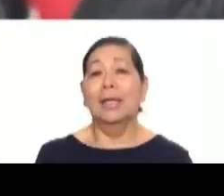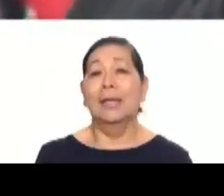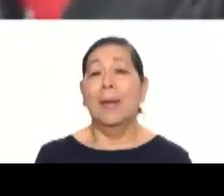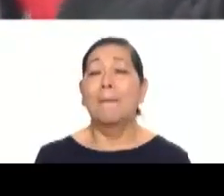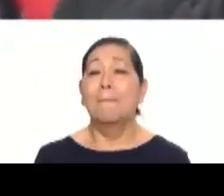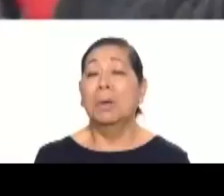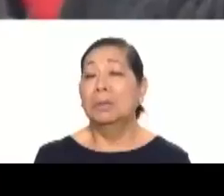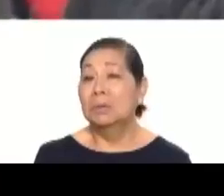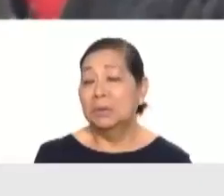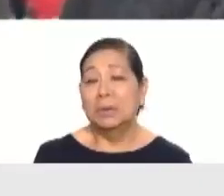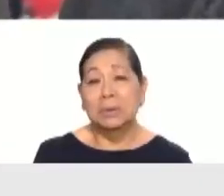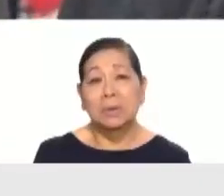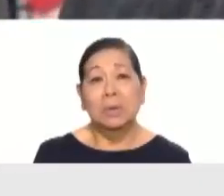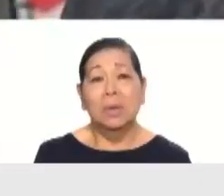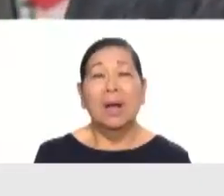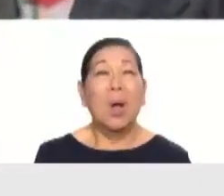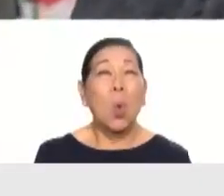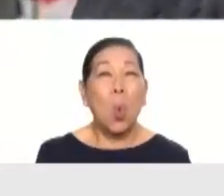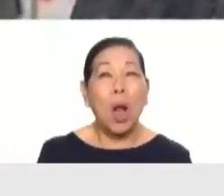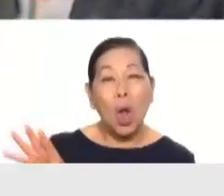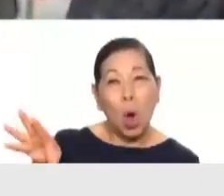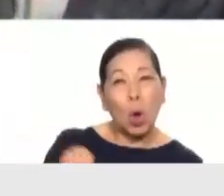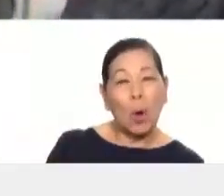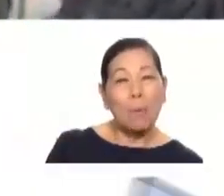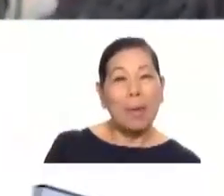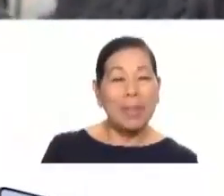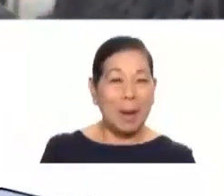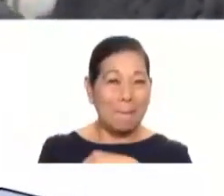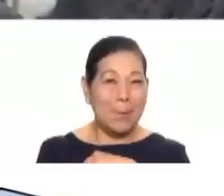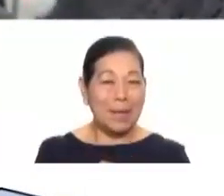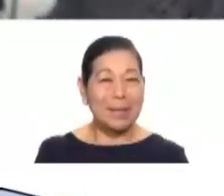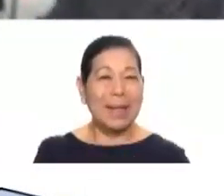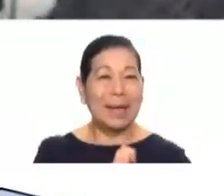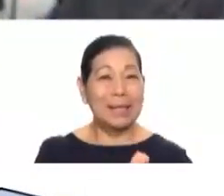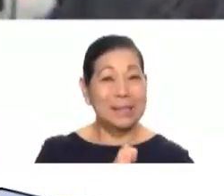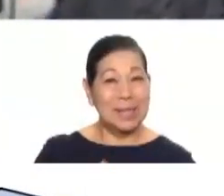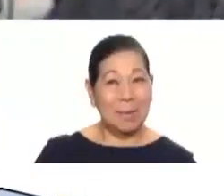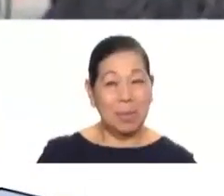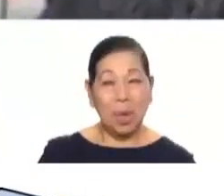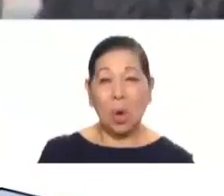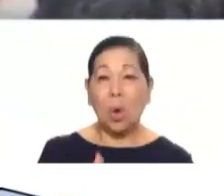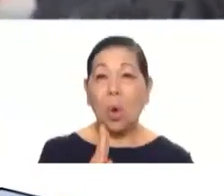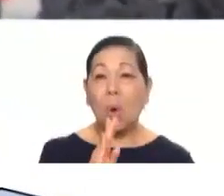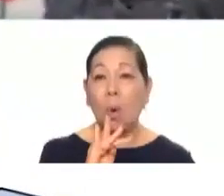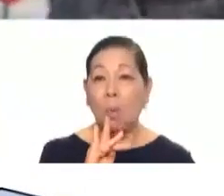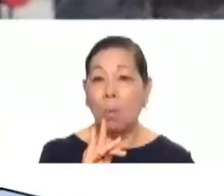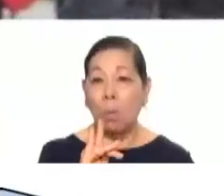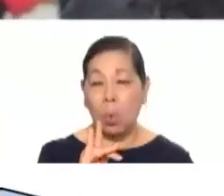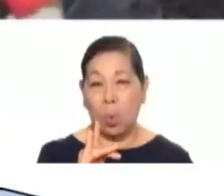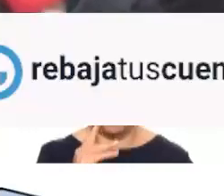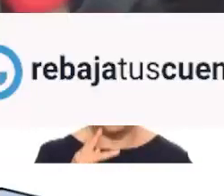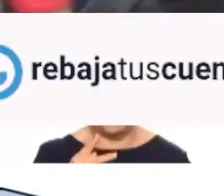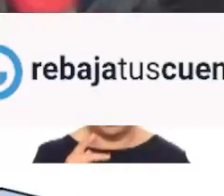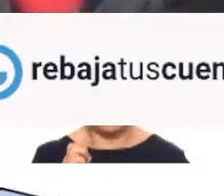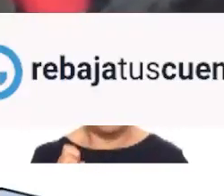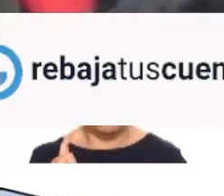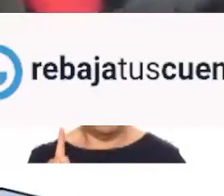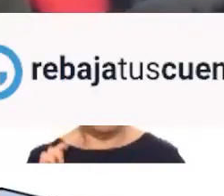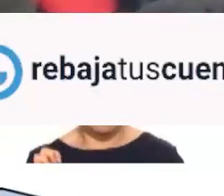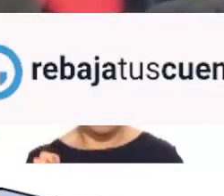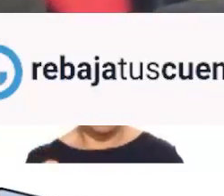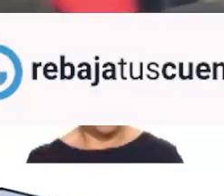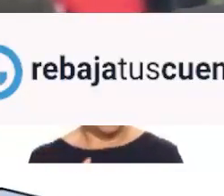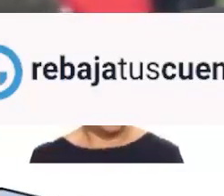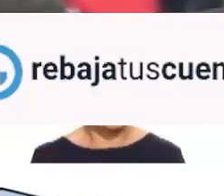para este tema de las Fuerzas Armadas, sino ya lo había adelantado con aplicar de repente el plan Bukele en nuestro país. Miren,